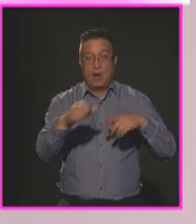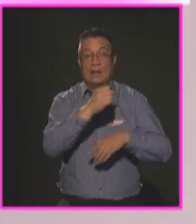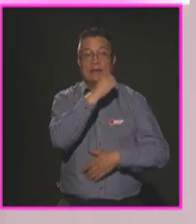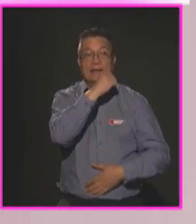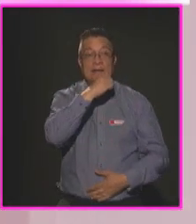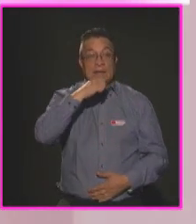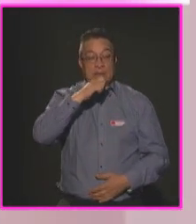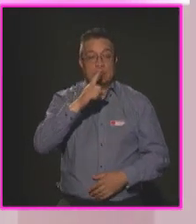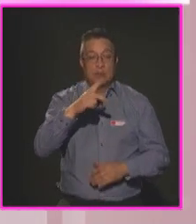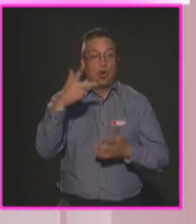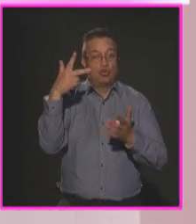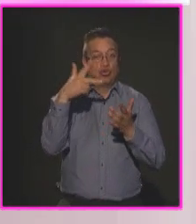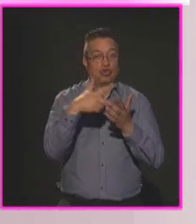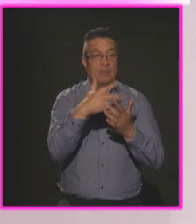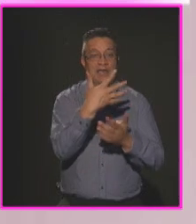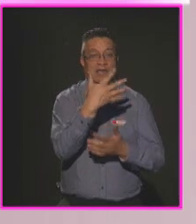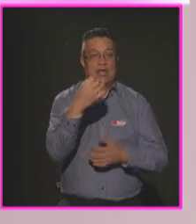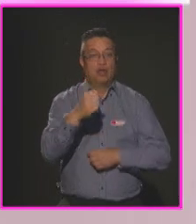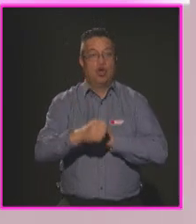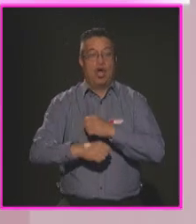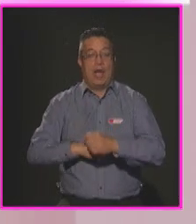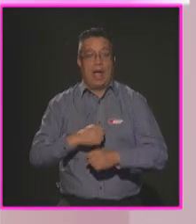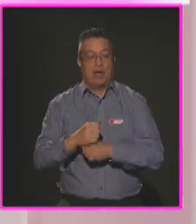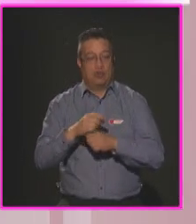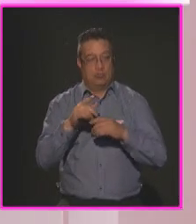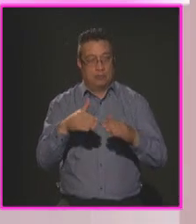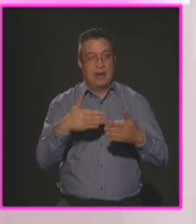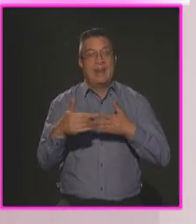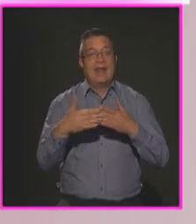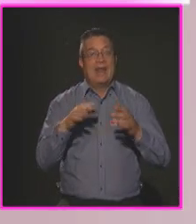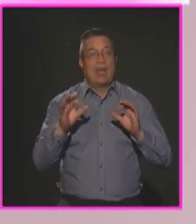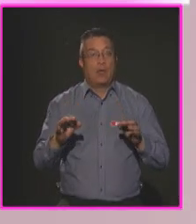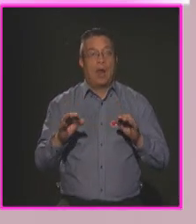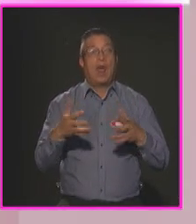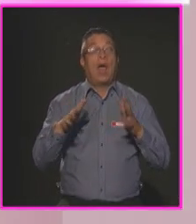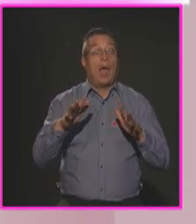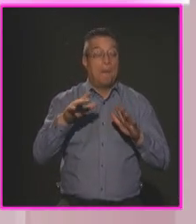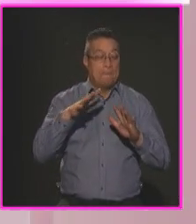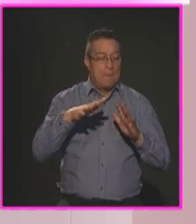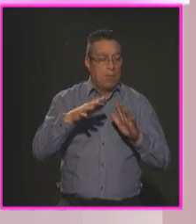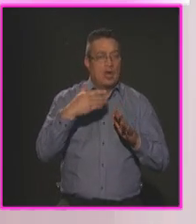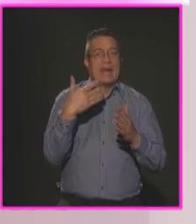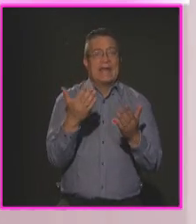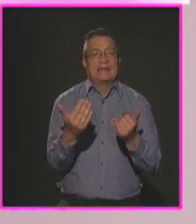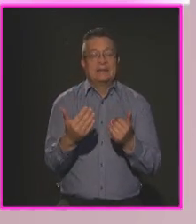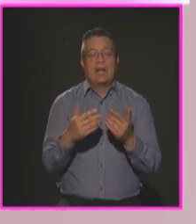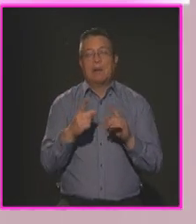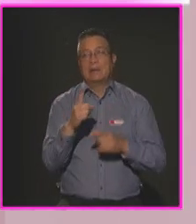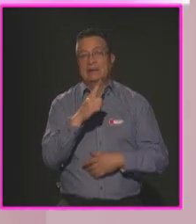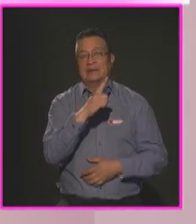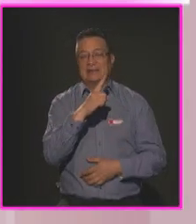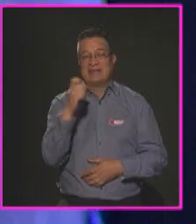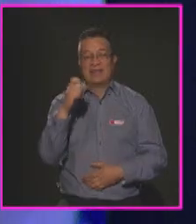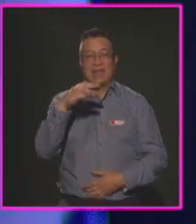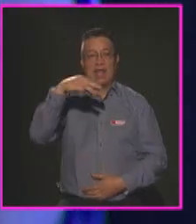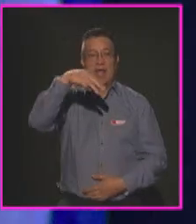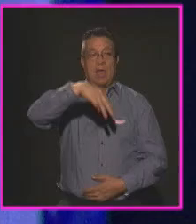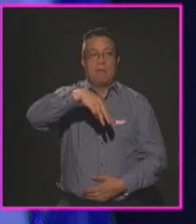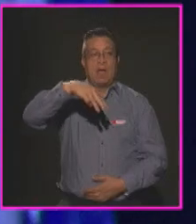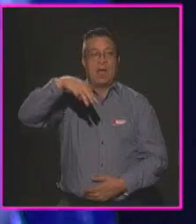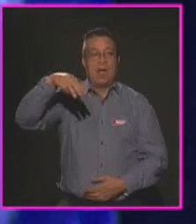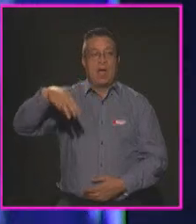menos 8.500 años, naturalmente hablando, ¿ok? Se necesitan más o menos 100 milímetros